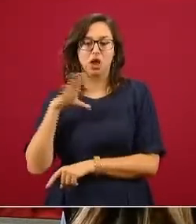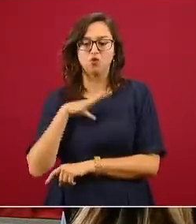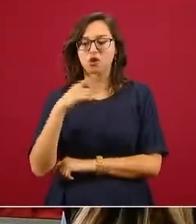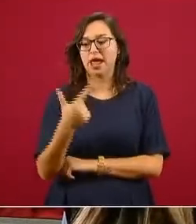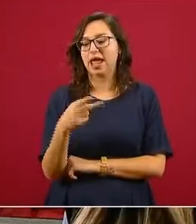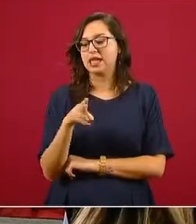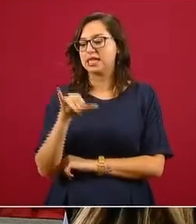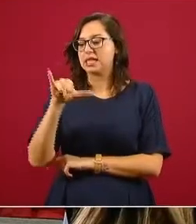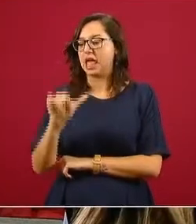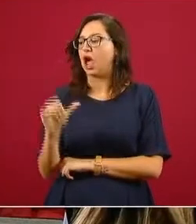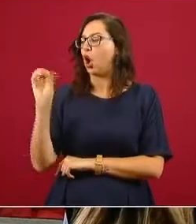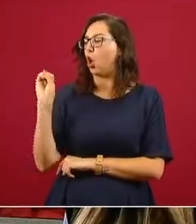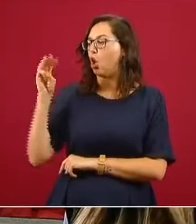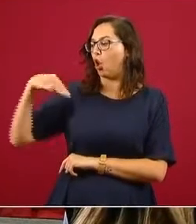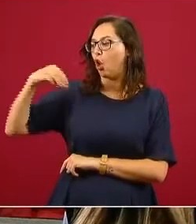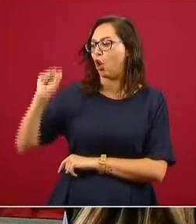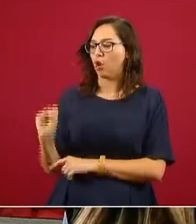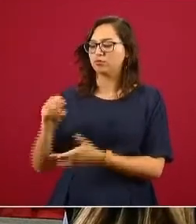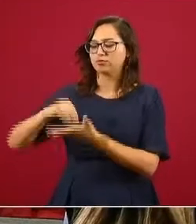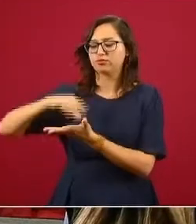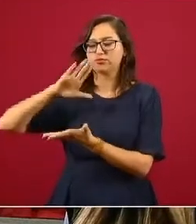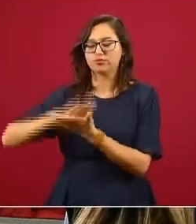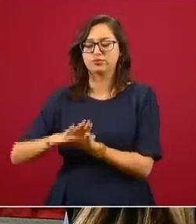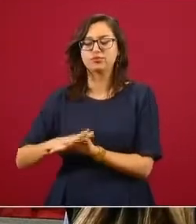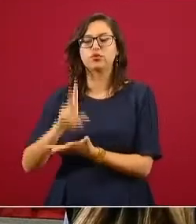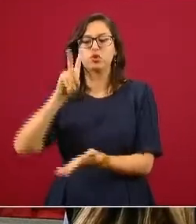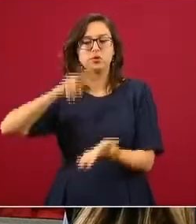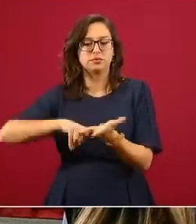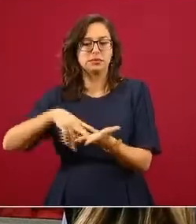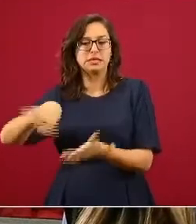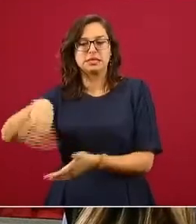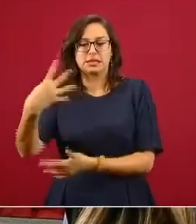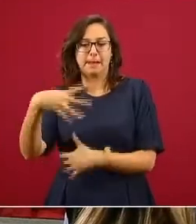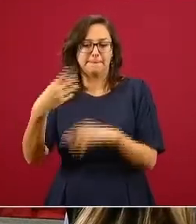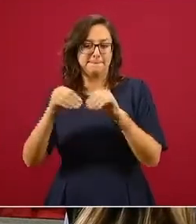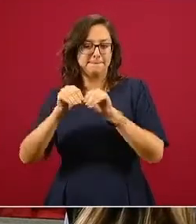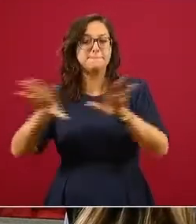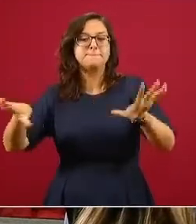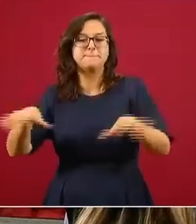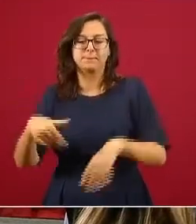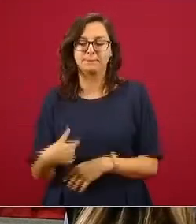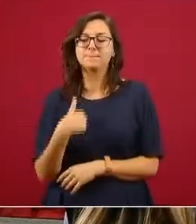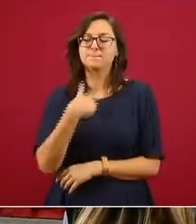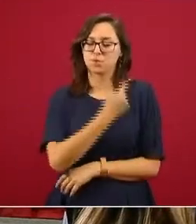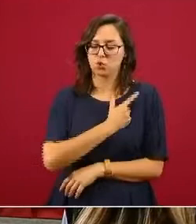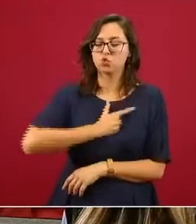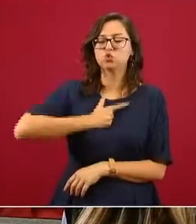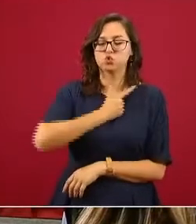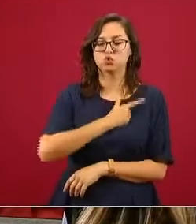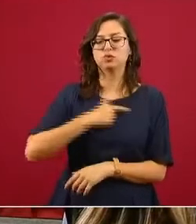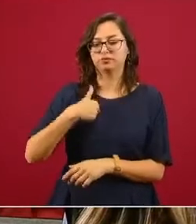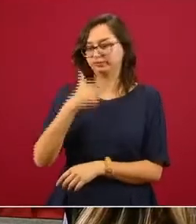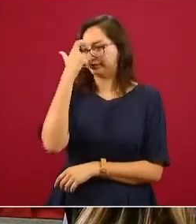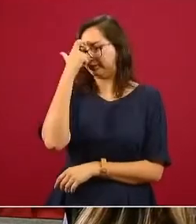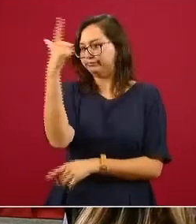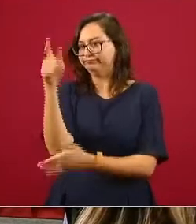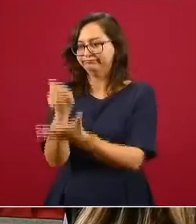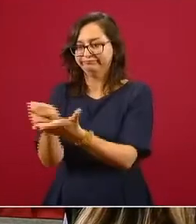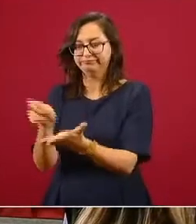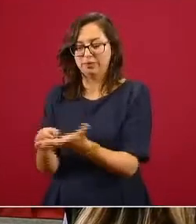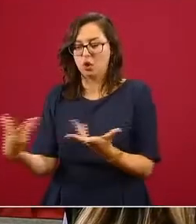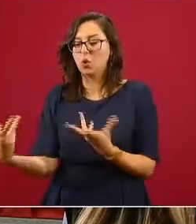propósito que la Organización Mundial de la Salud publicó en 2014, en la que tuve el gusto de ser coautor de la